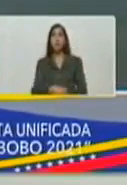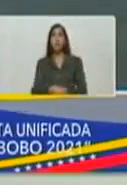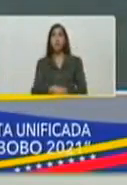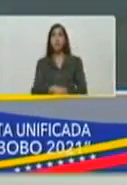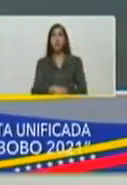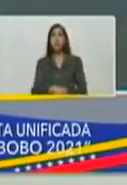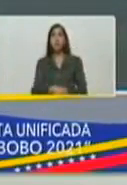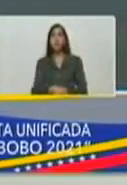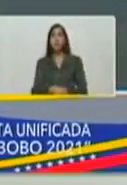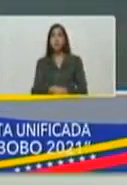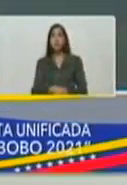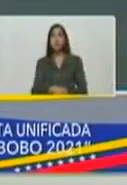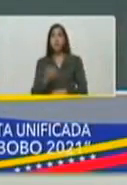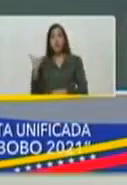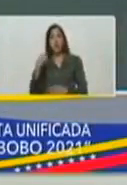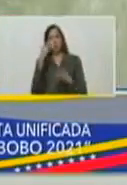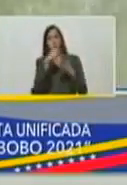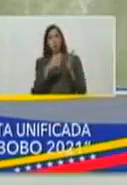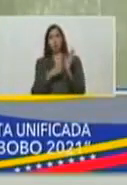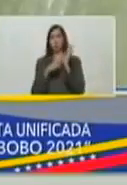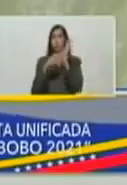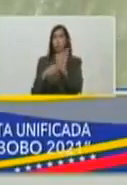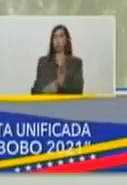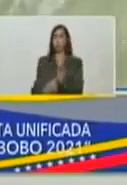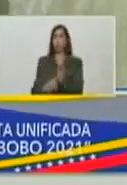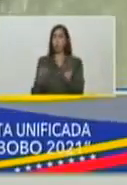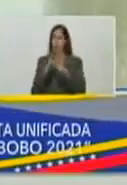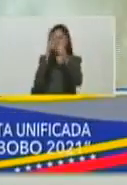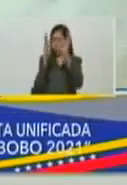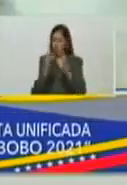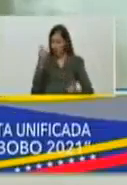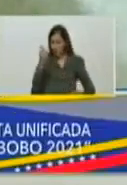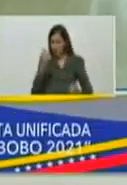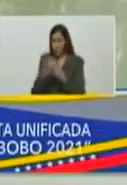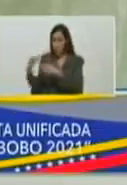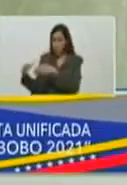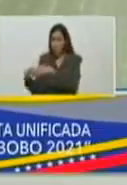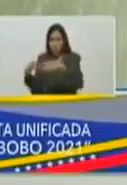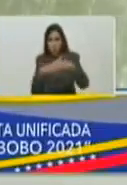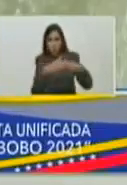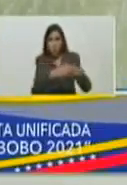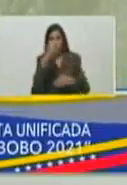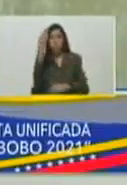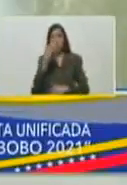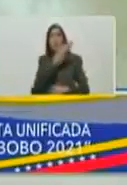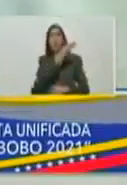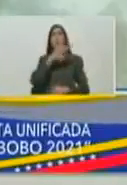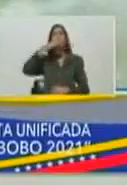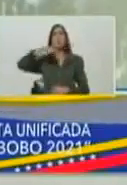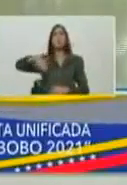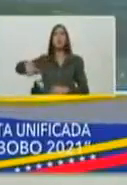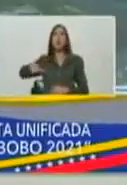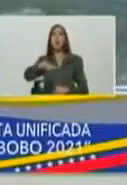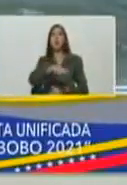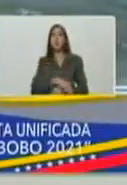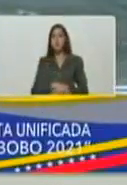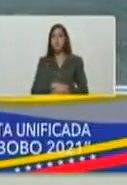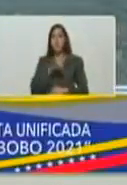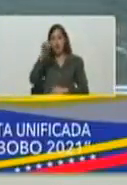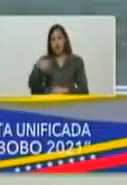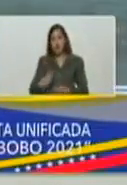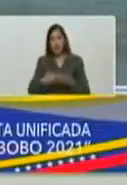Chequeamos la existencia del material de guerra, el empleo de los medios, el apoyo de las reservas, el compromiso ideológico de la población y el